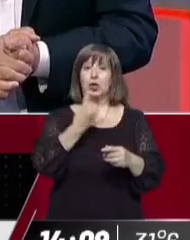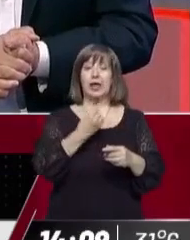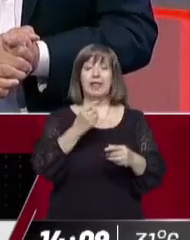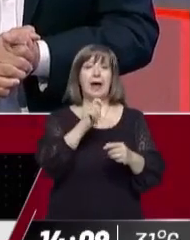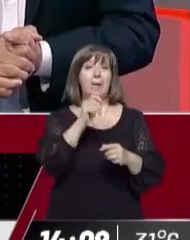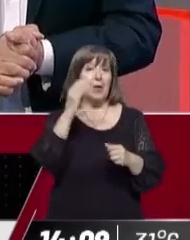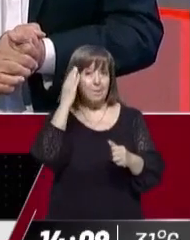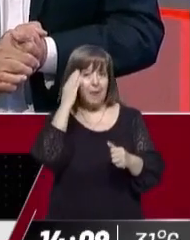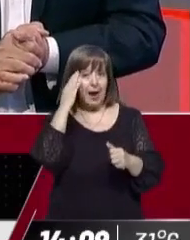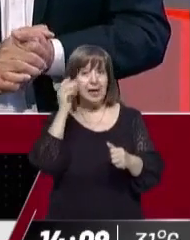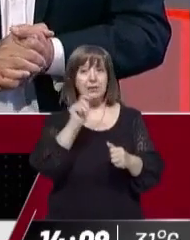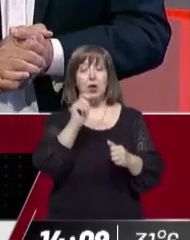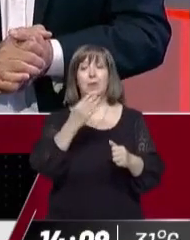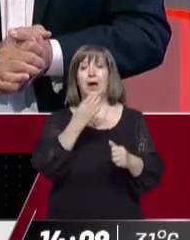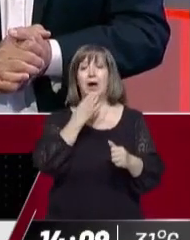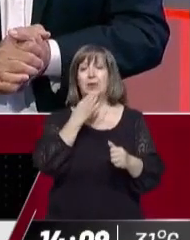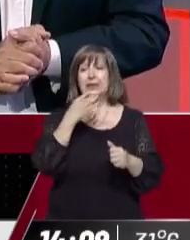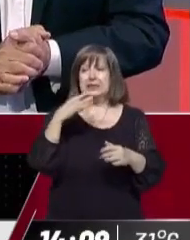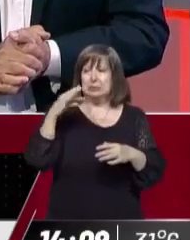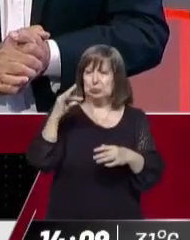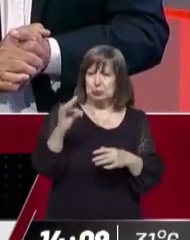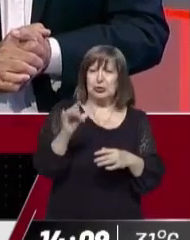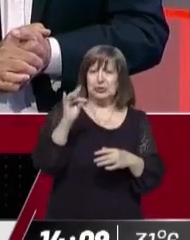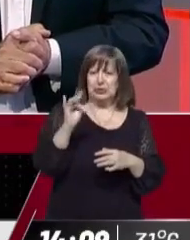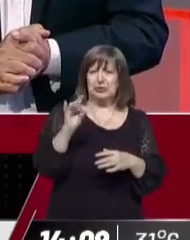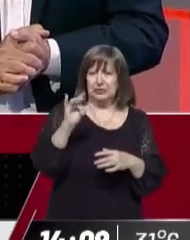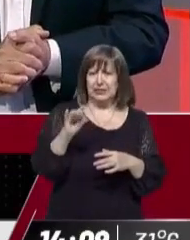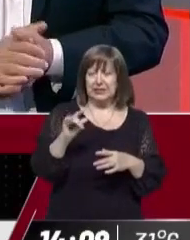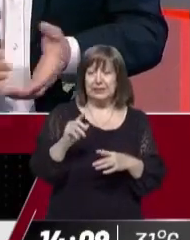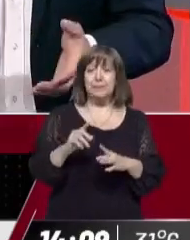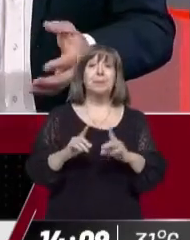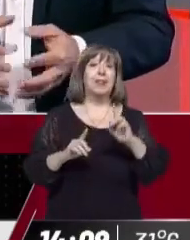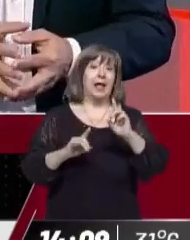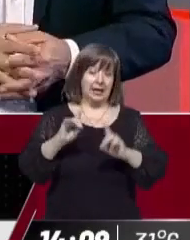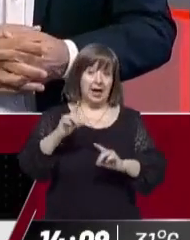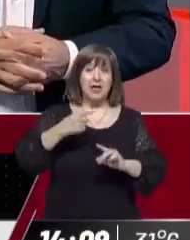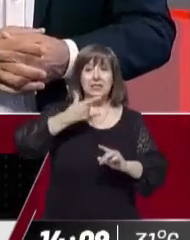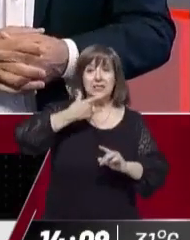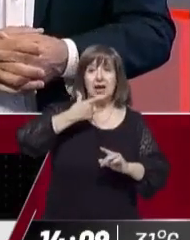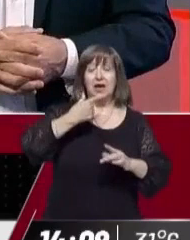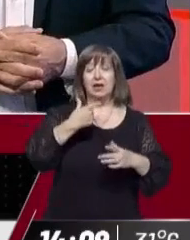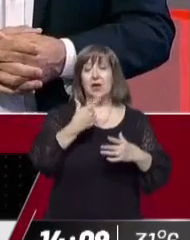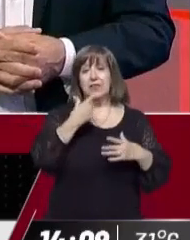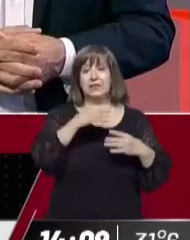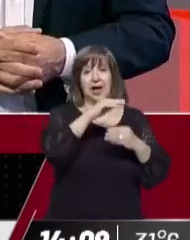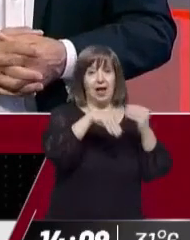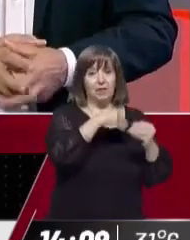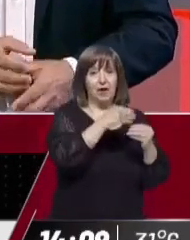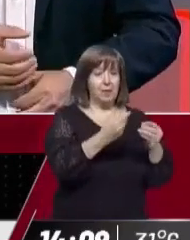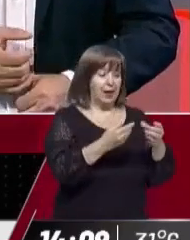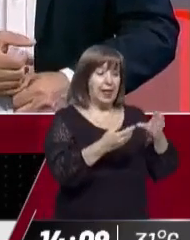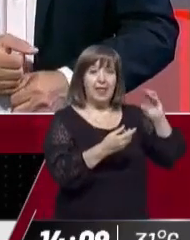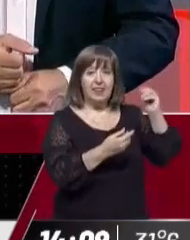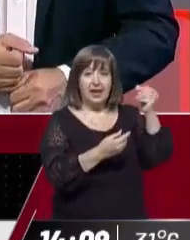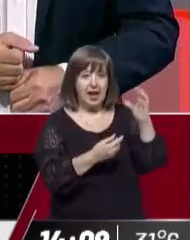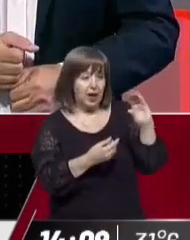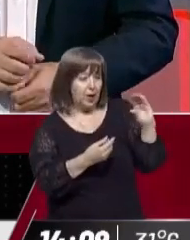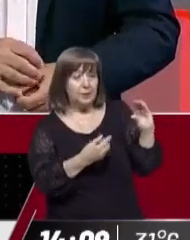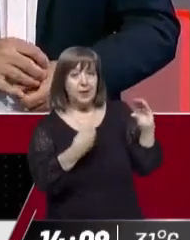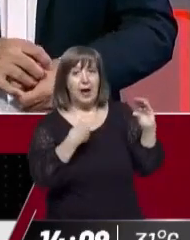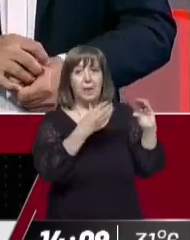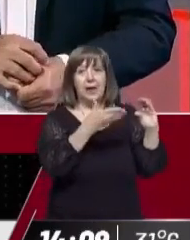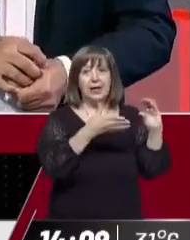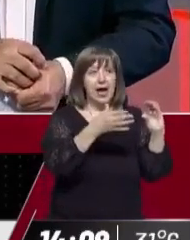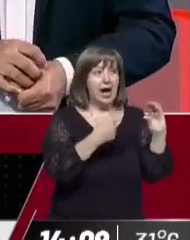será lo peor de la crisis. Algunos, perdóname, algunos se achican en costos, en gastos. elimino tal cosa. Alguno, el que tiene un pesito ahorrado, dice,